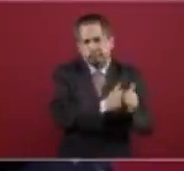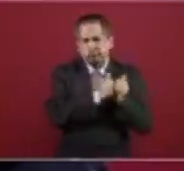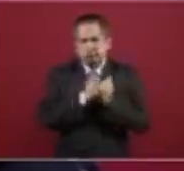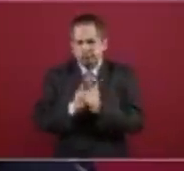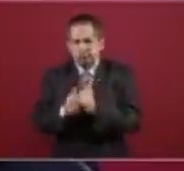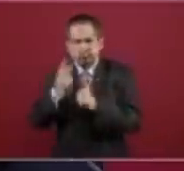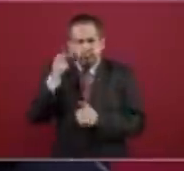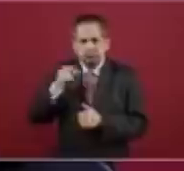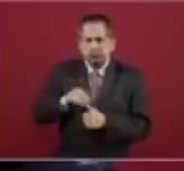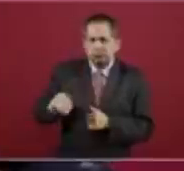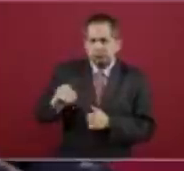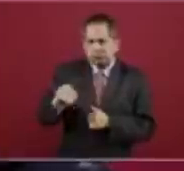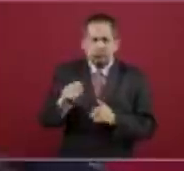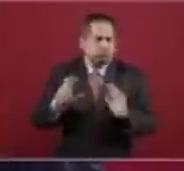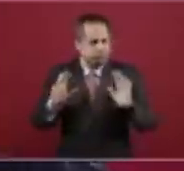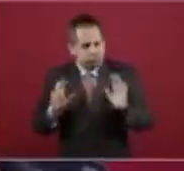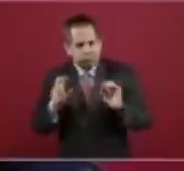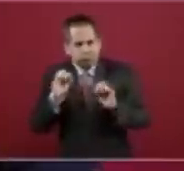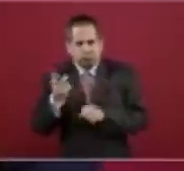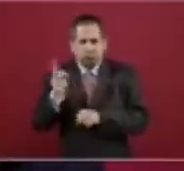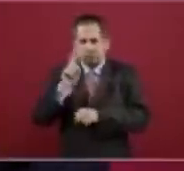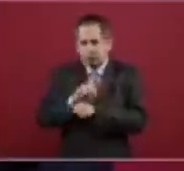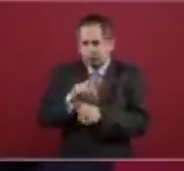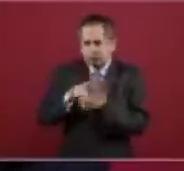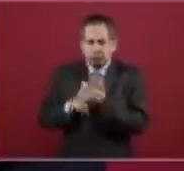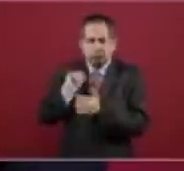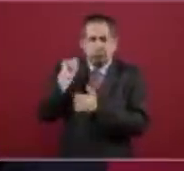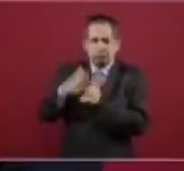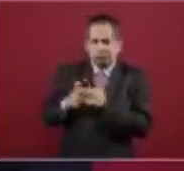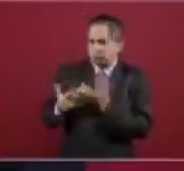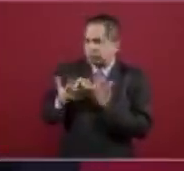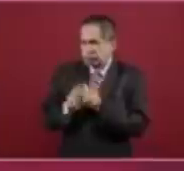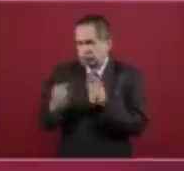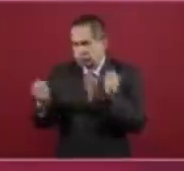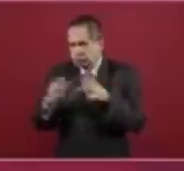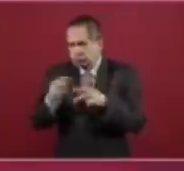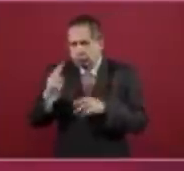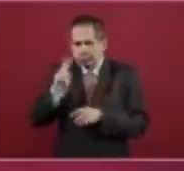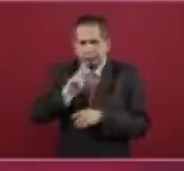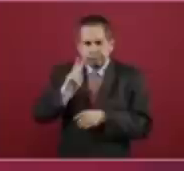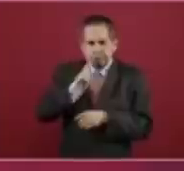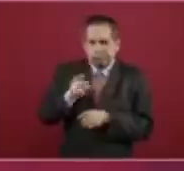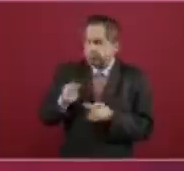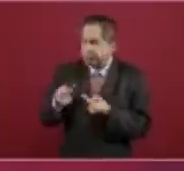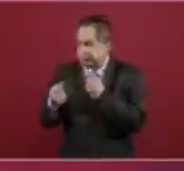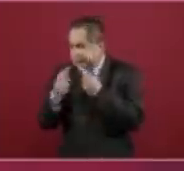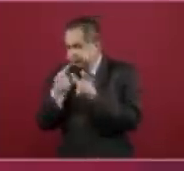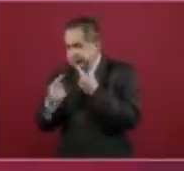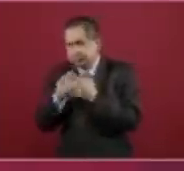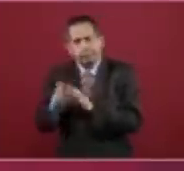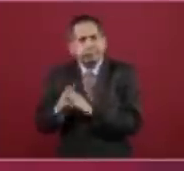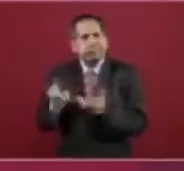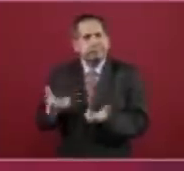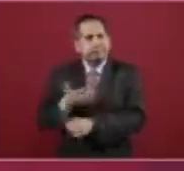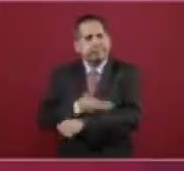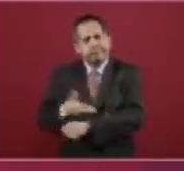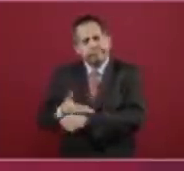gira, un día que podamos ver lo que se está haciendo